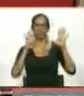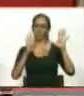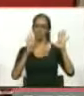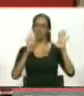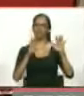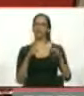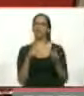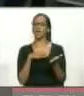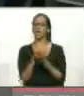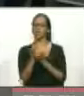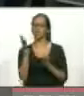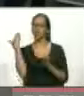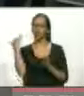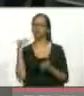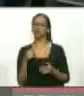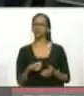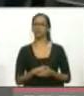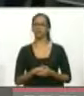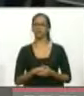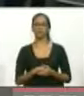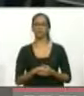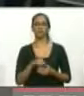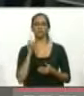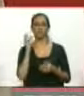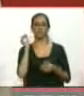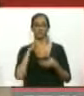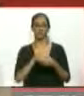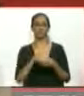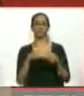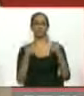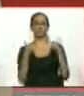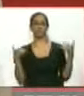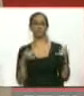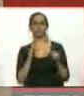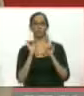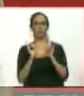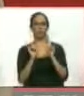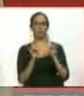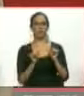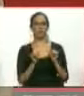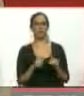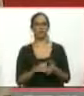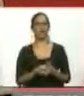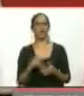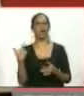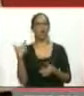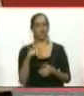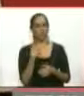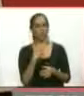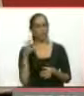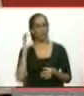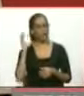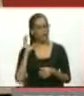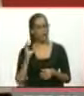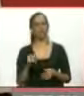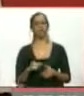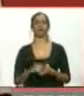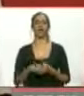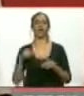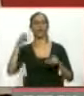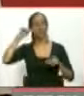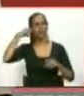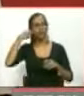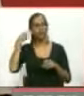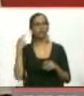ya saben un se les sumamos también la línea de nuevo horizonte que aplican los transportistas y para ti aquí que recordarles que tienen